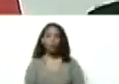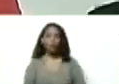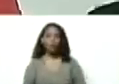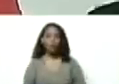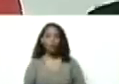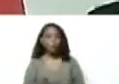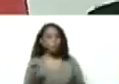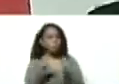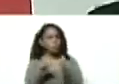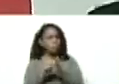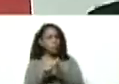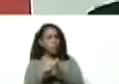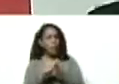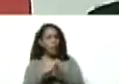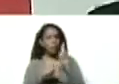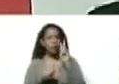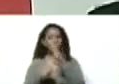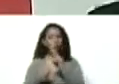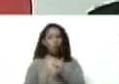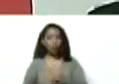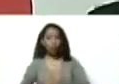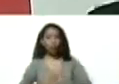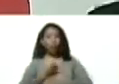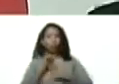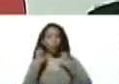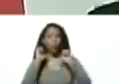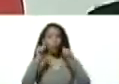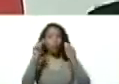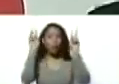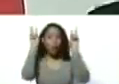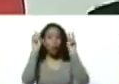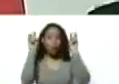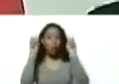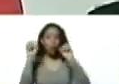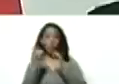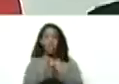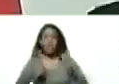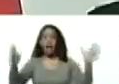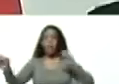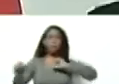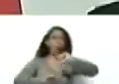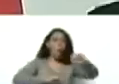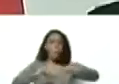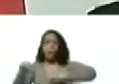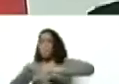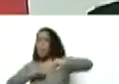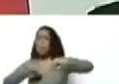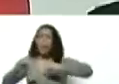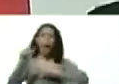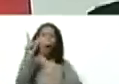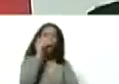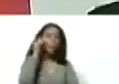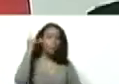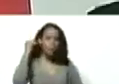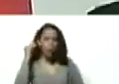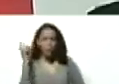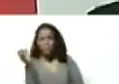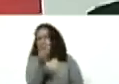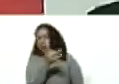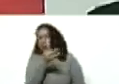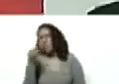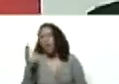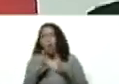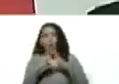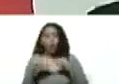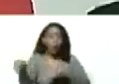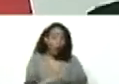digamos, florecido una gran movilización de militantes, de hombres y mujeres extraordinarios en